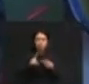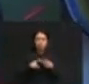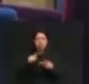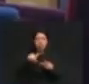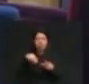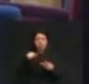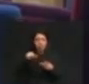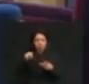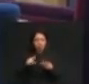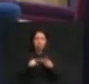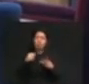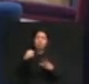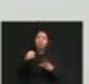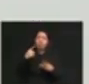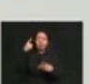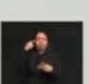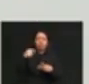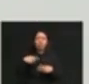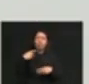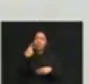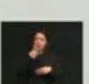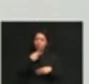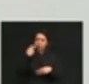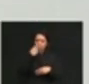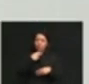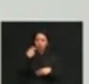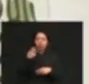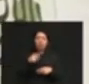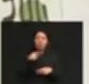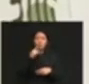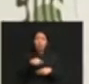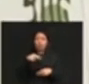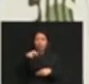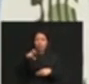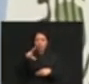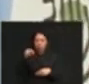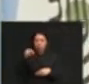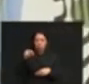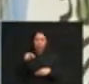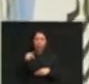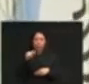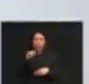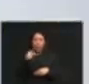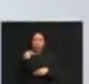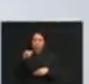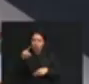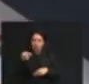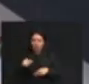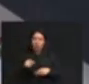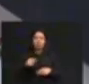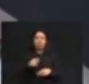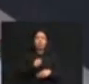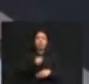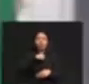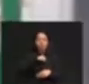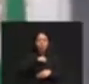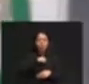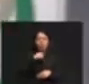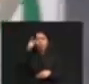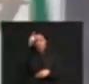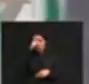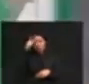terapia de lenguaje, también todos los servicios de neuropediatría, medicina de rehabilitación, nutrición,